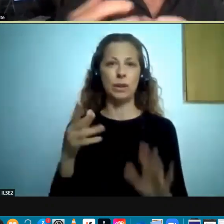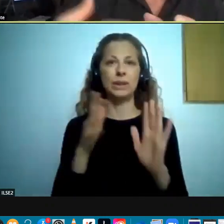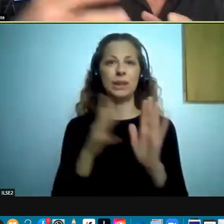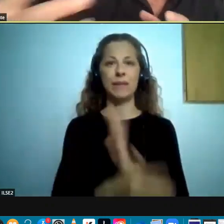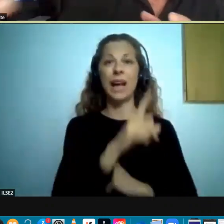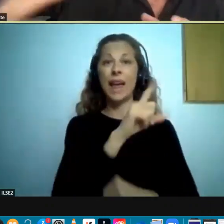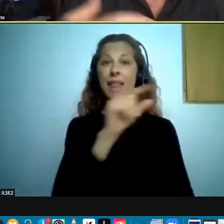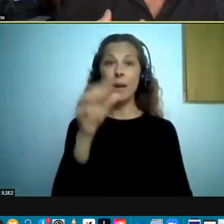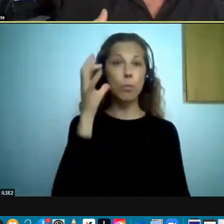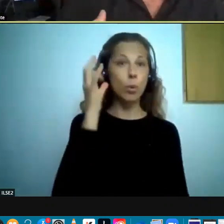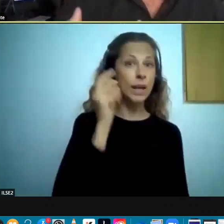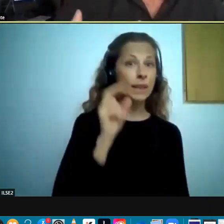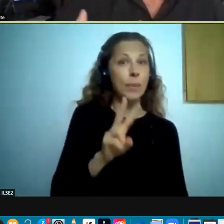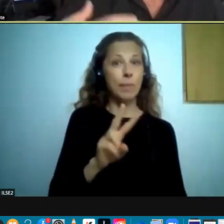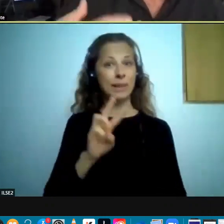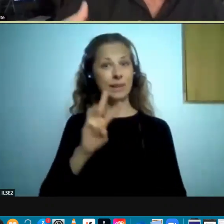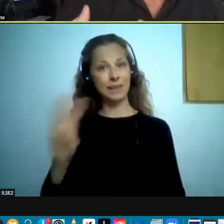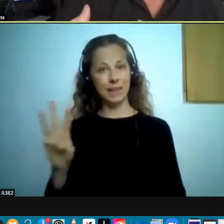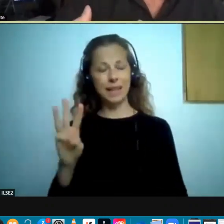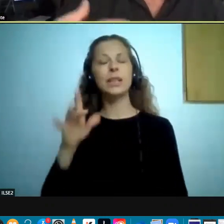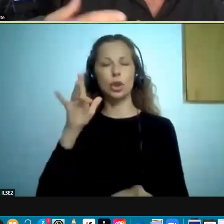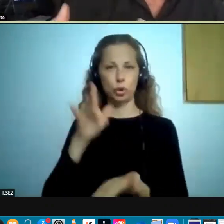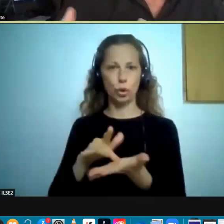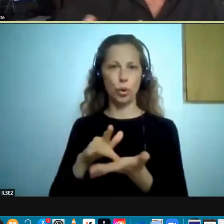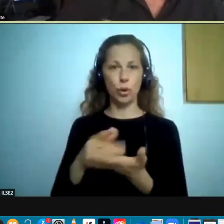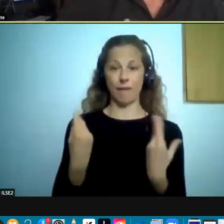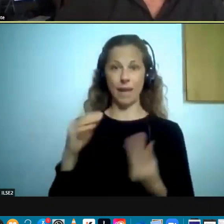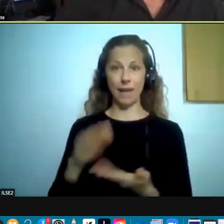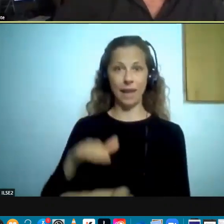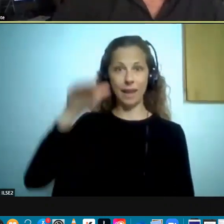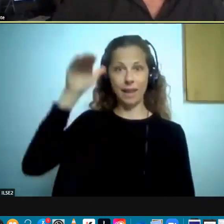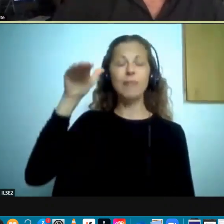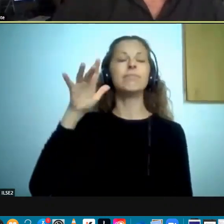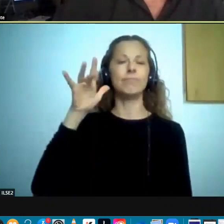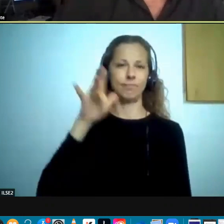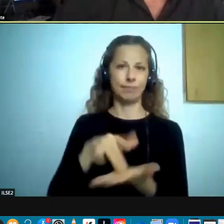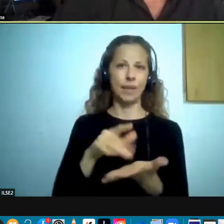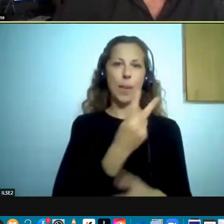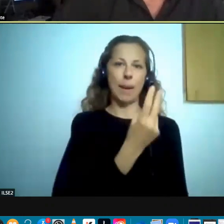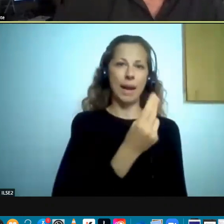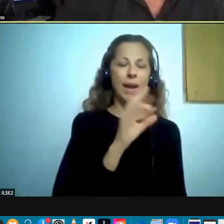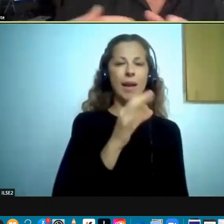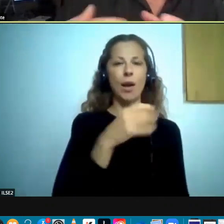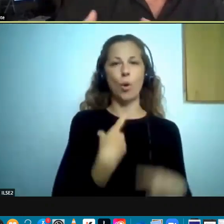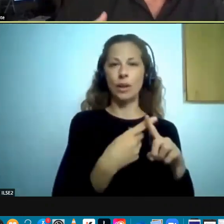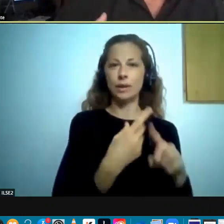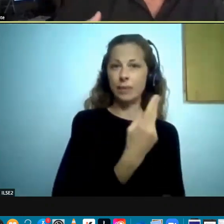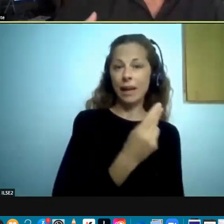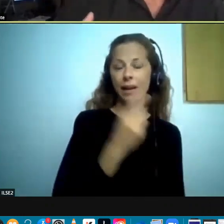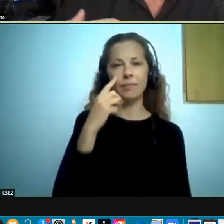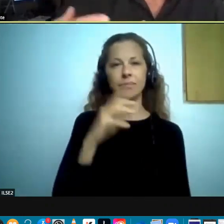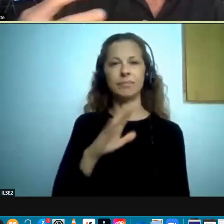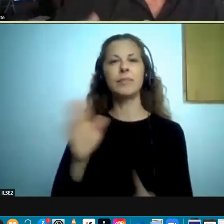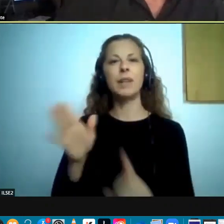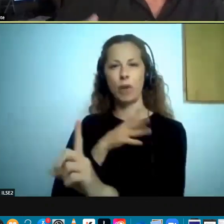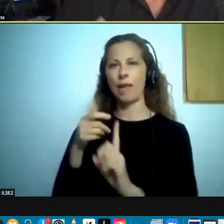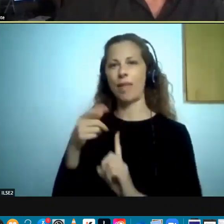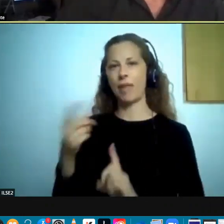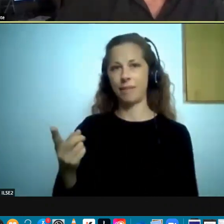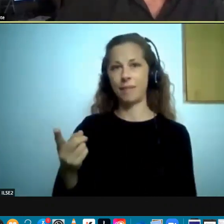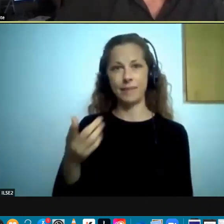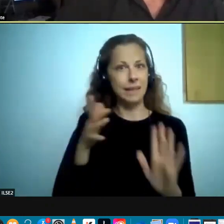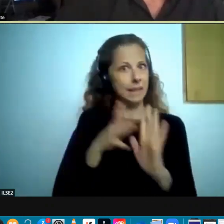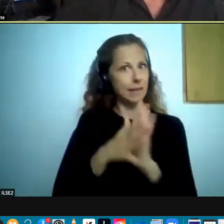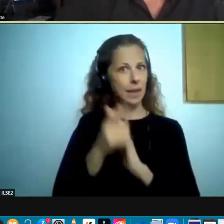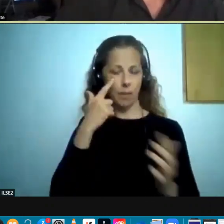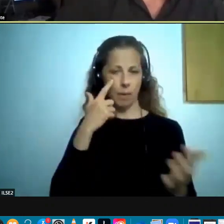mujeres sufrirán violencia en algún momento de su vida por parte de sus parejas o exparejas, lo cual ya refleja el impacto